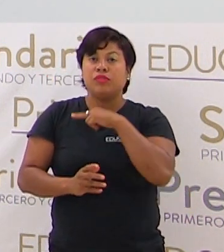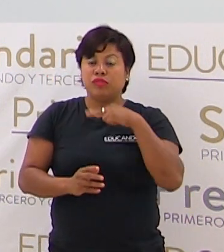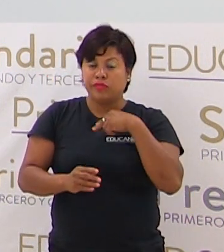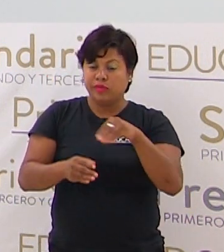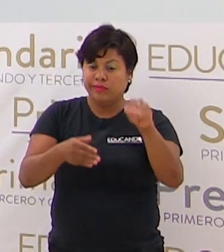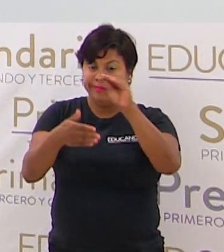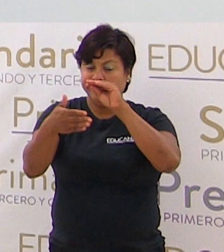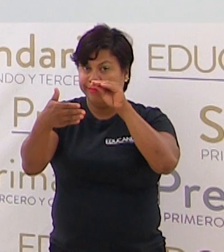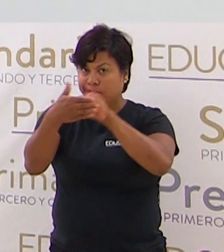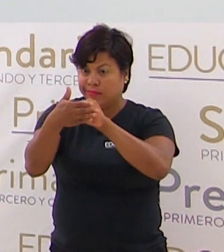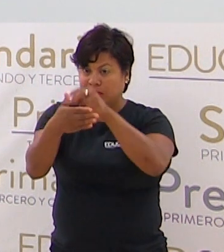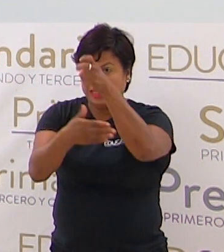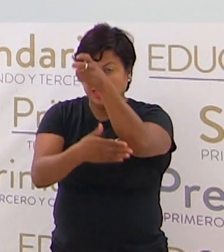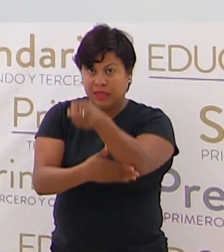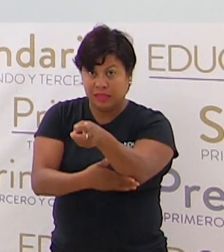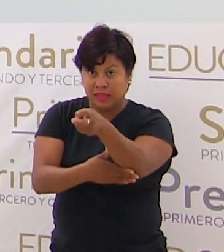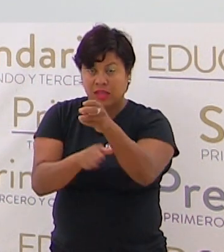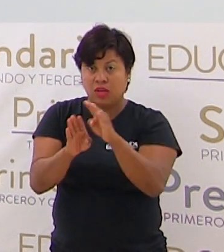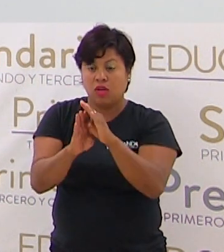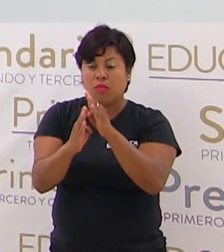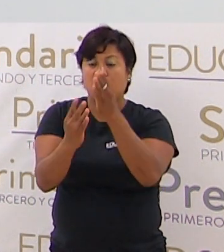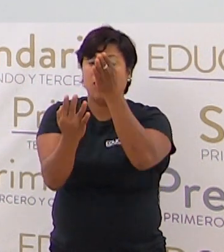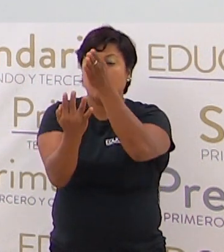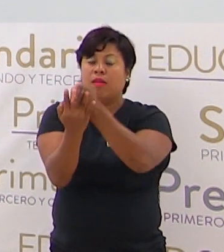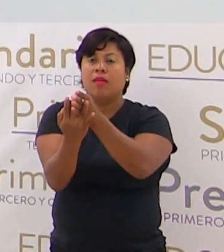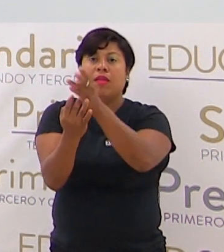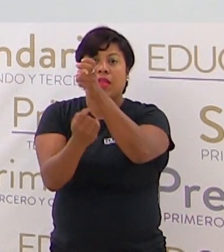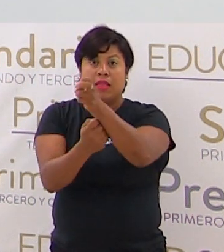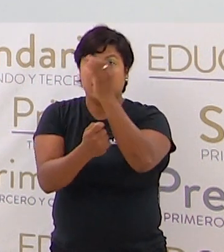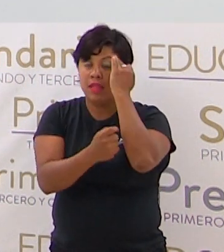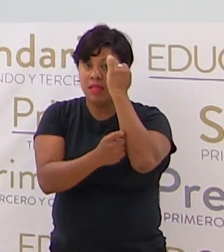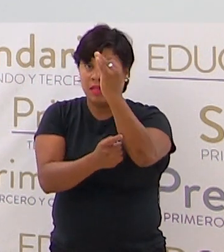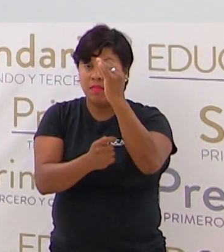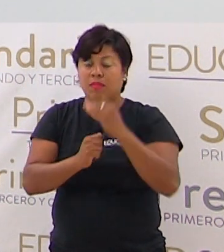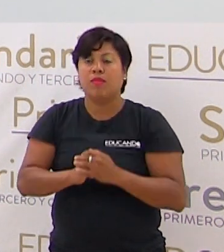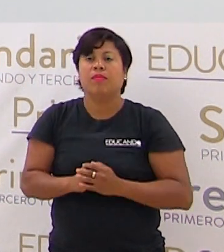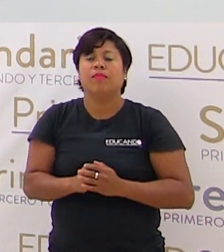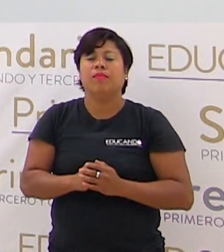nos ubicamos exactamente en una parte de la línea del tiempo,